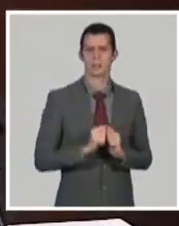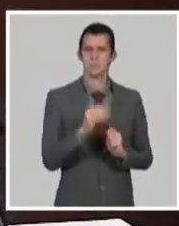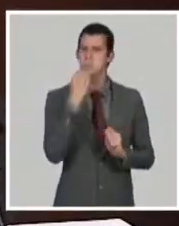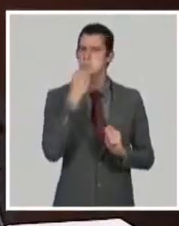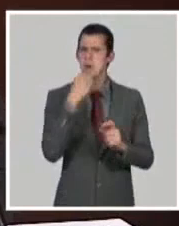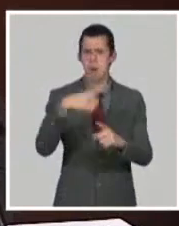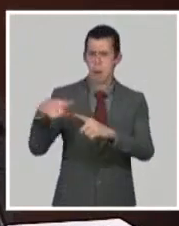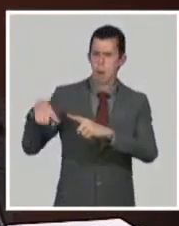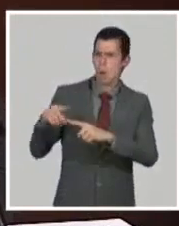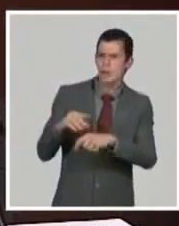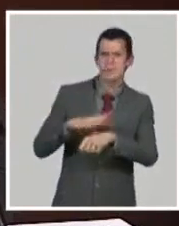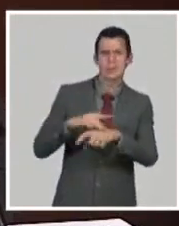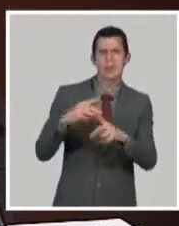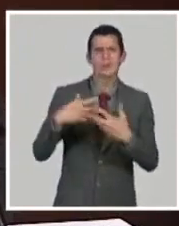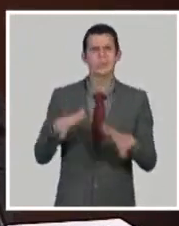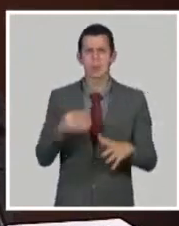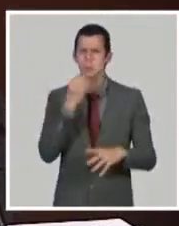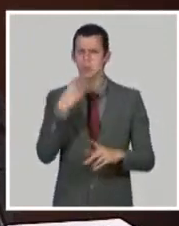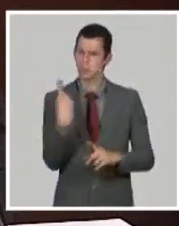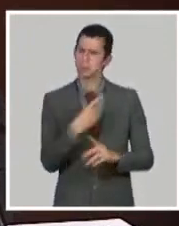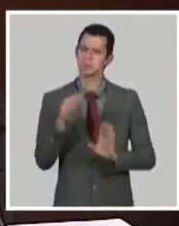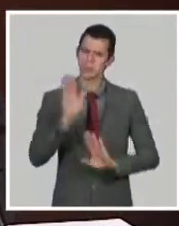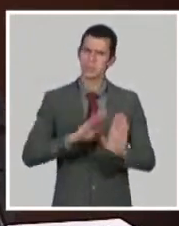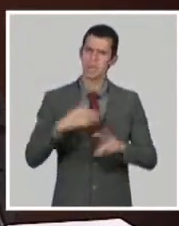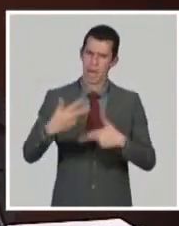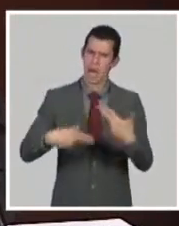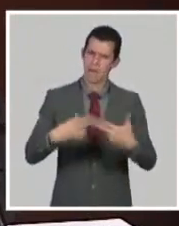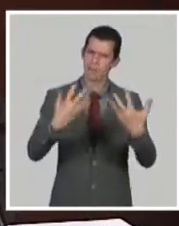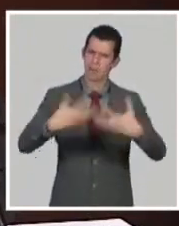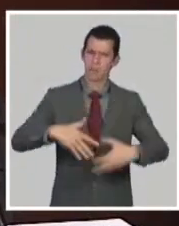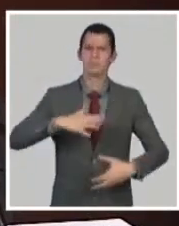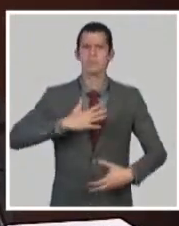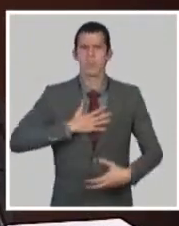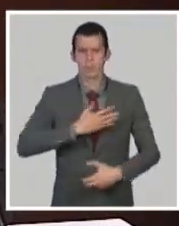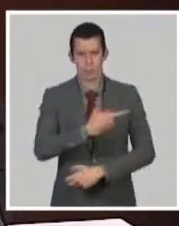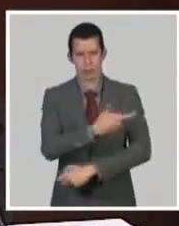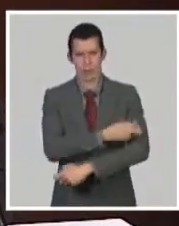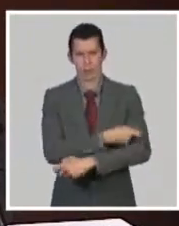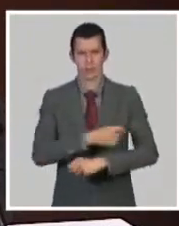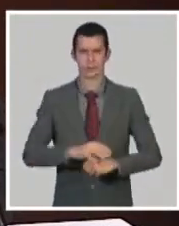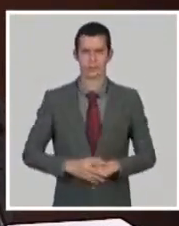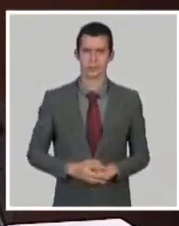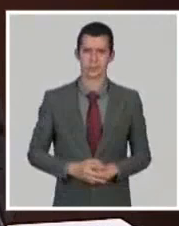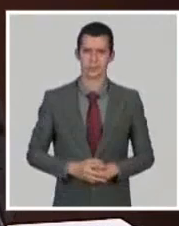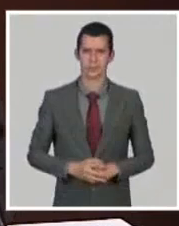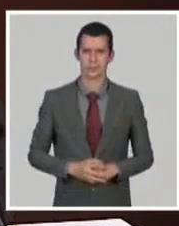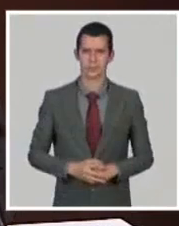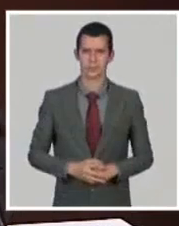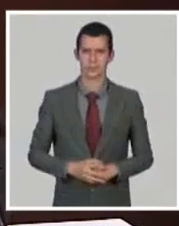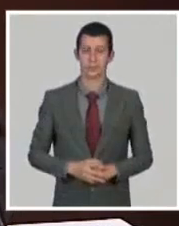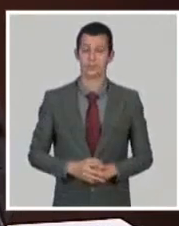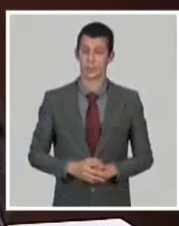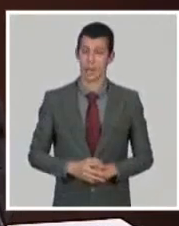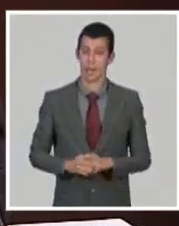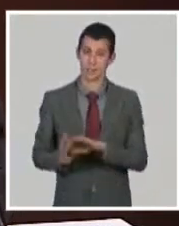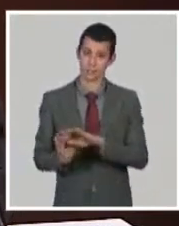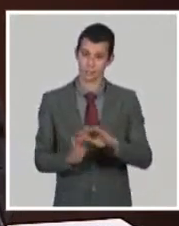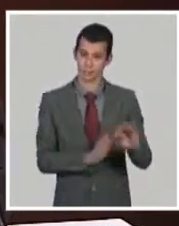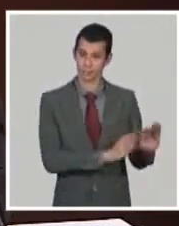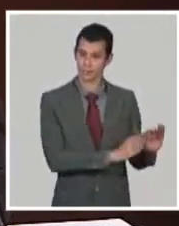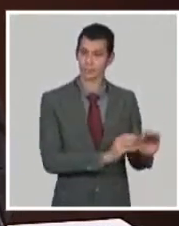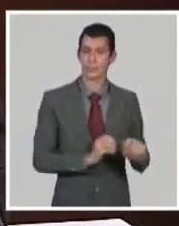tipo. La próxima, por favor. El otro elemento que formó parte desde temprano fue la dimensión científica asociada a estos